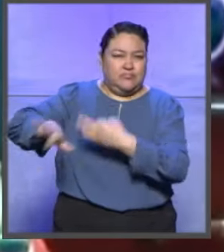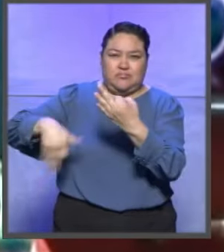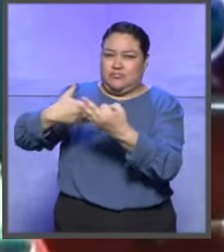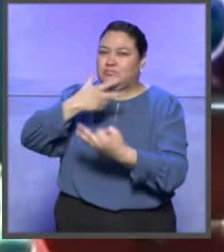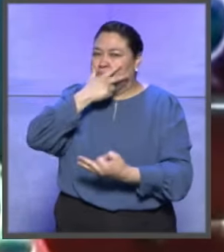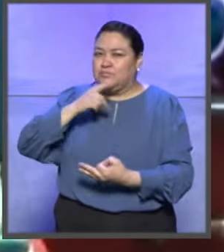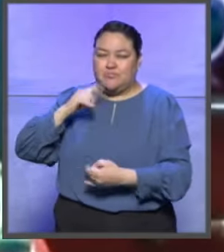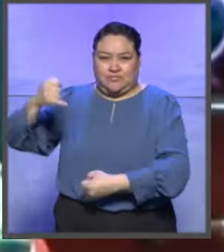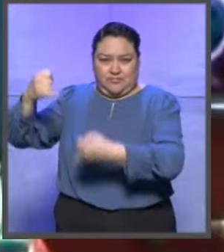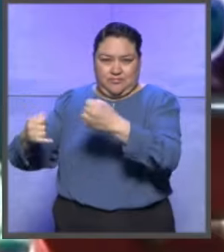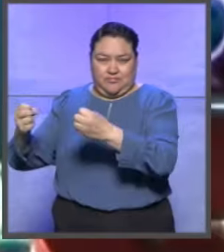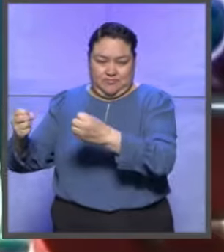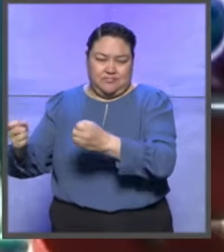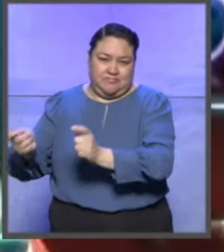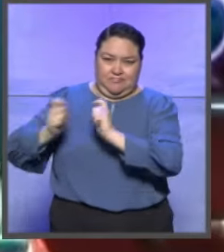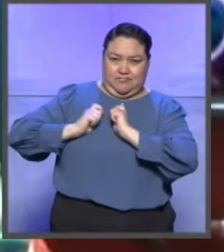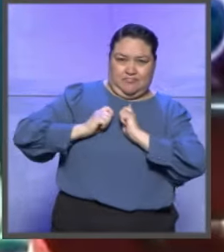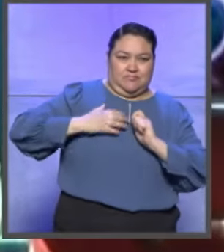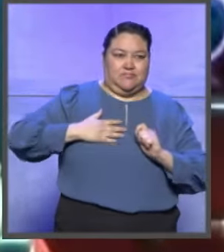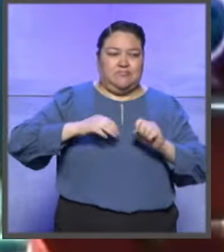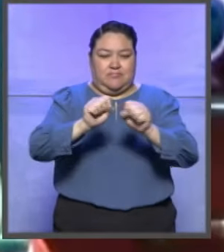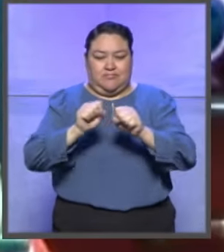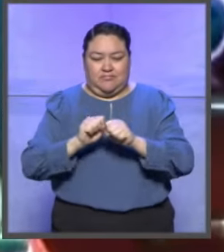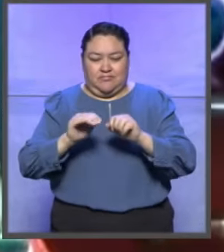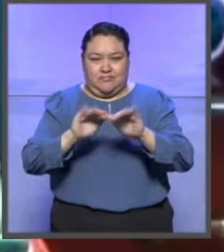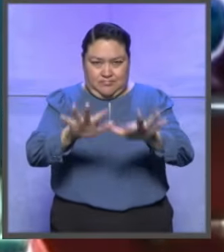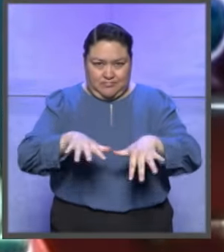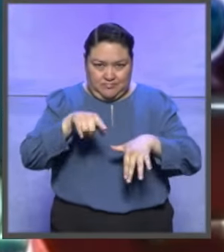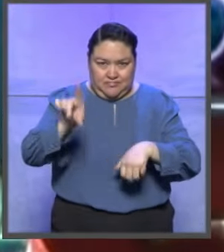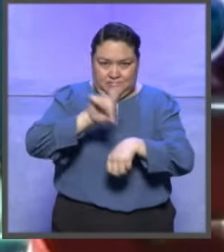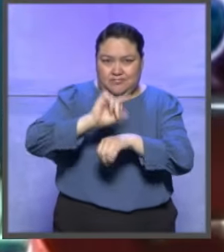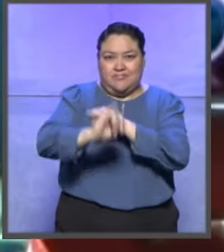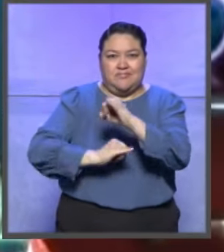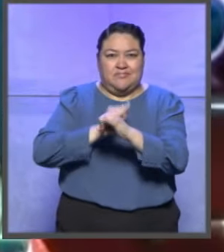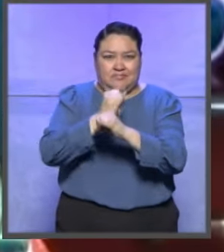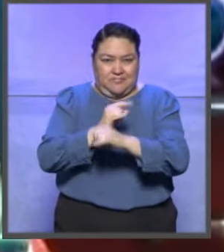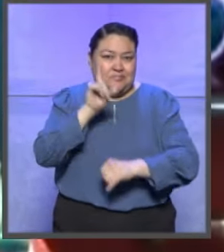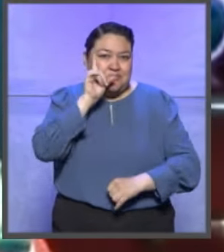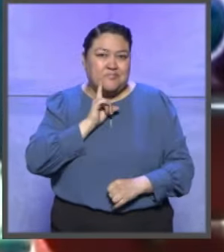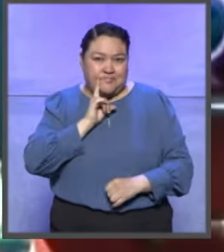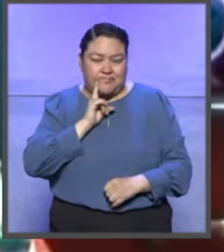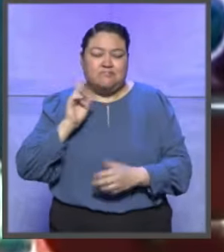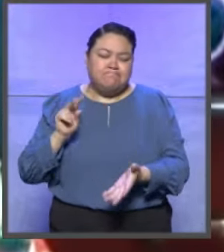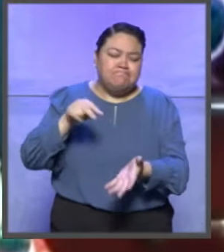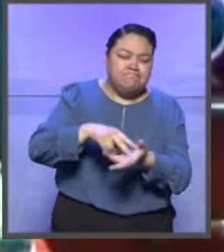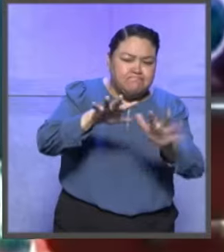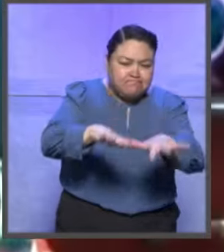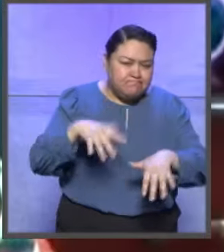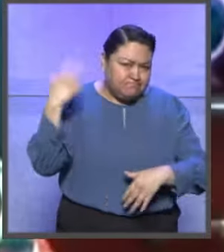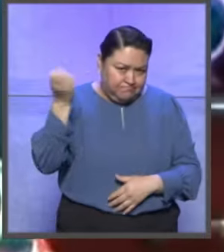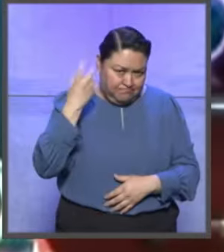magistraturas. Y estuvimos en el encuentro de las altas cortes en conmemoración del Día Internacional de las